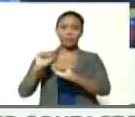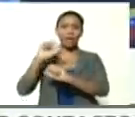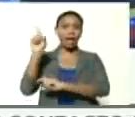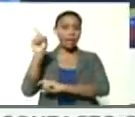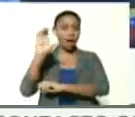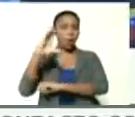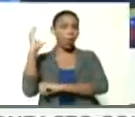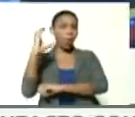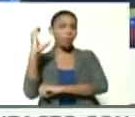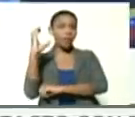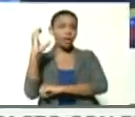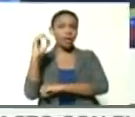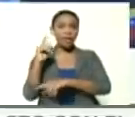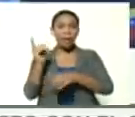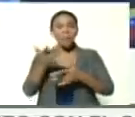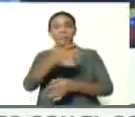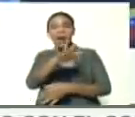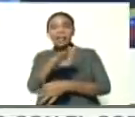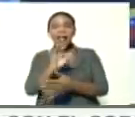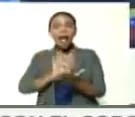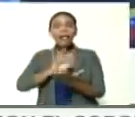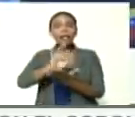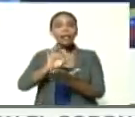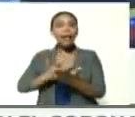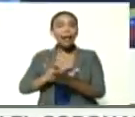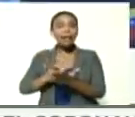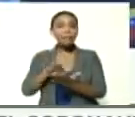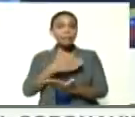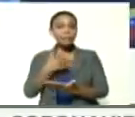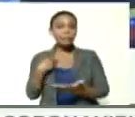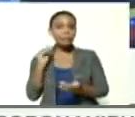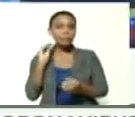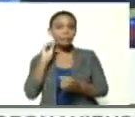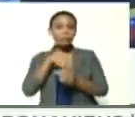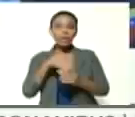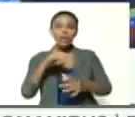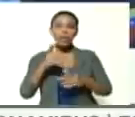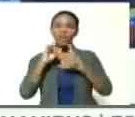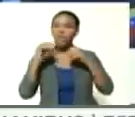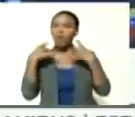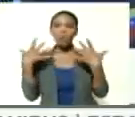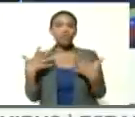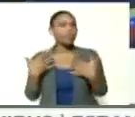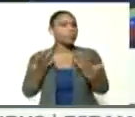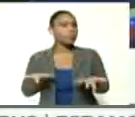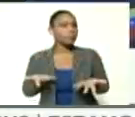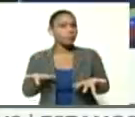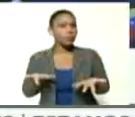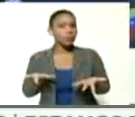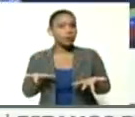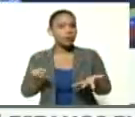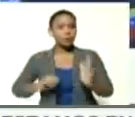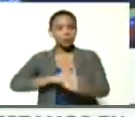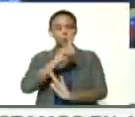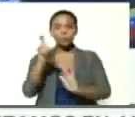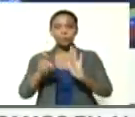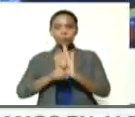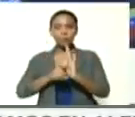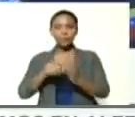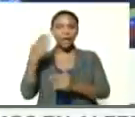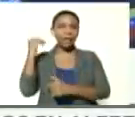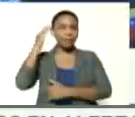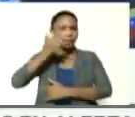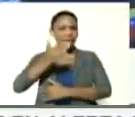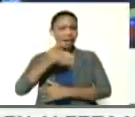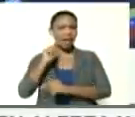colombiana, parecieran estrategias goebbelianas del famoso general Goebbels